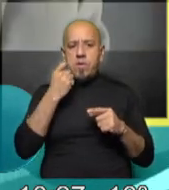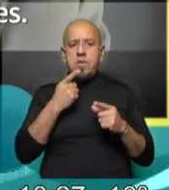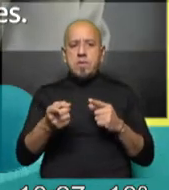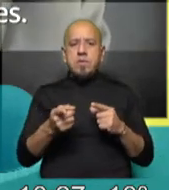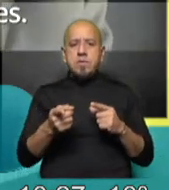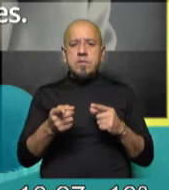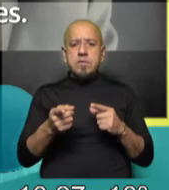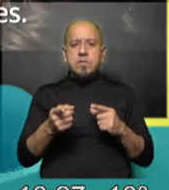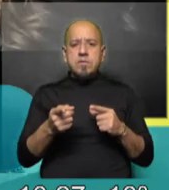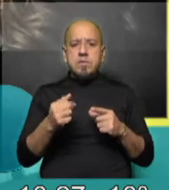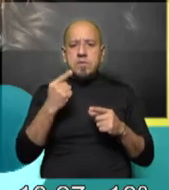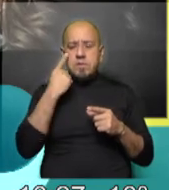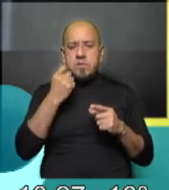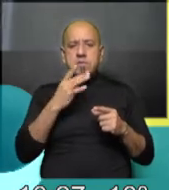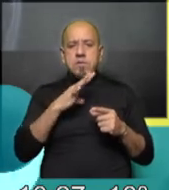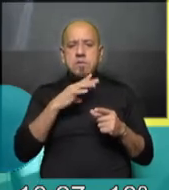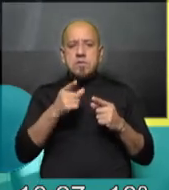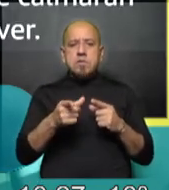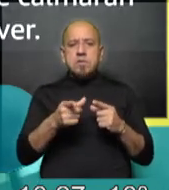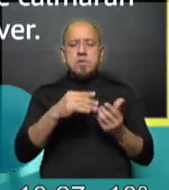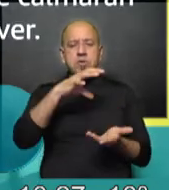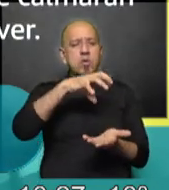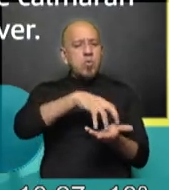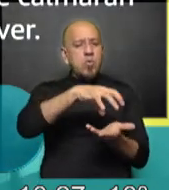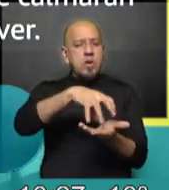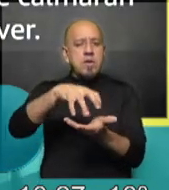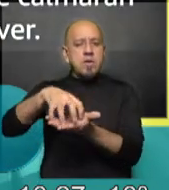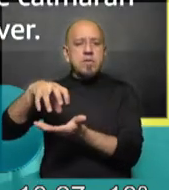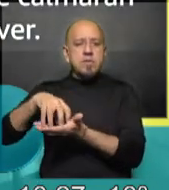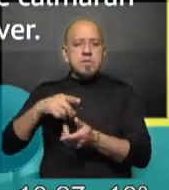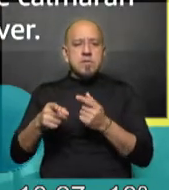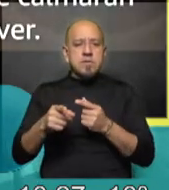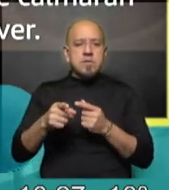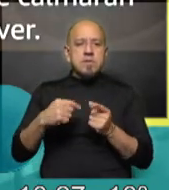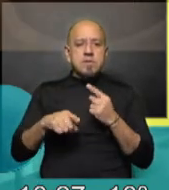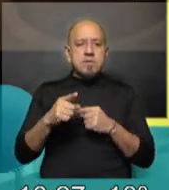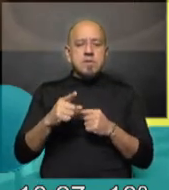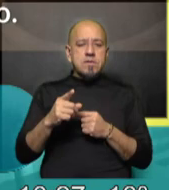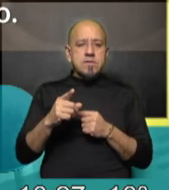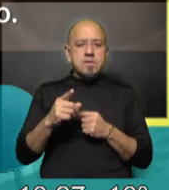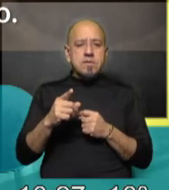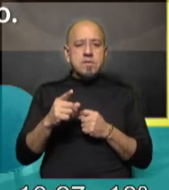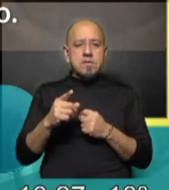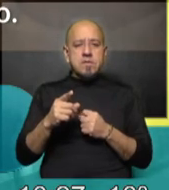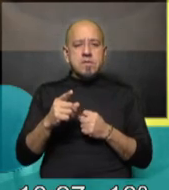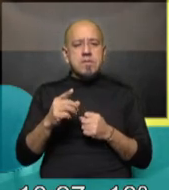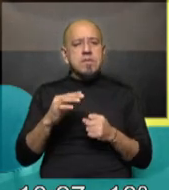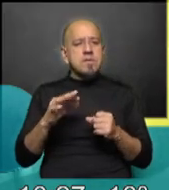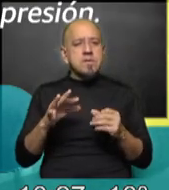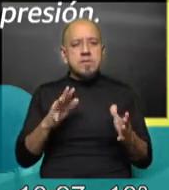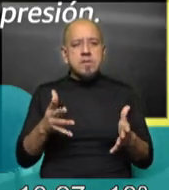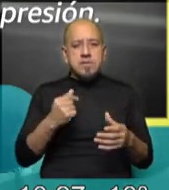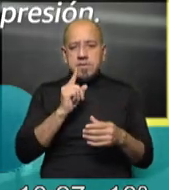afinar bastante el ojo, pero te das cuenta que hay... De los lugares. De los lugares. Y es magnífico cuando tenés que adivinar qué lugares